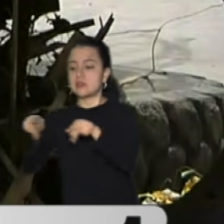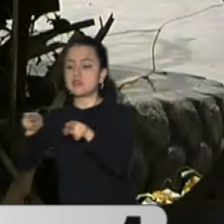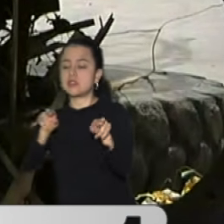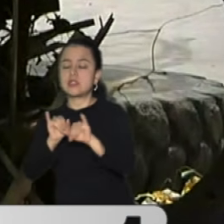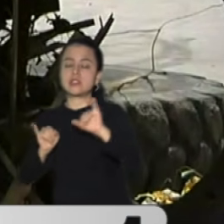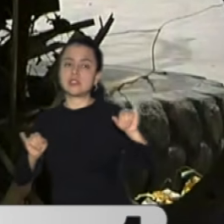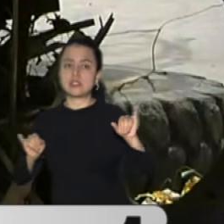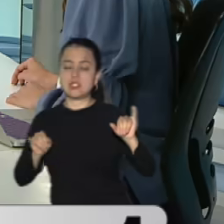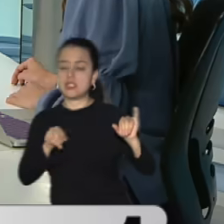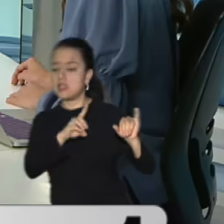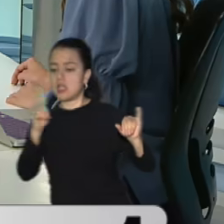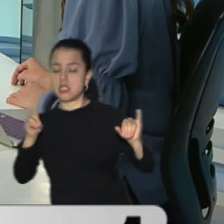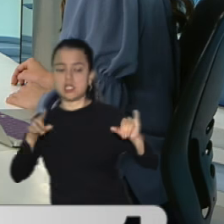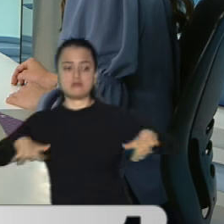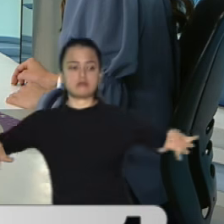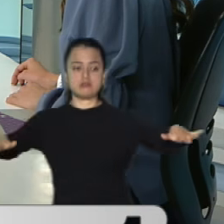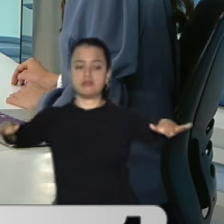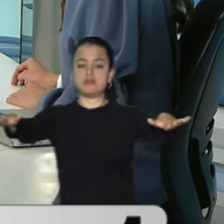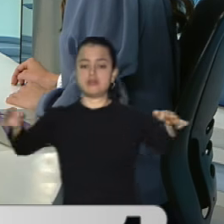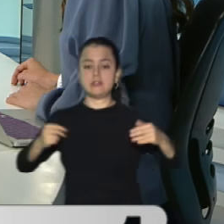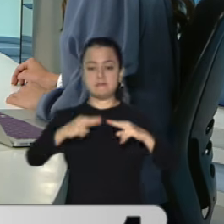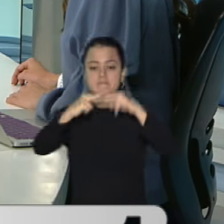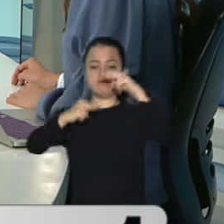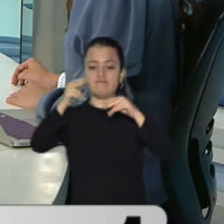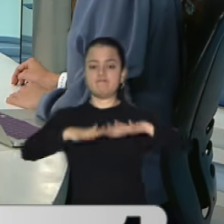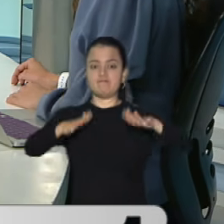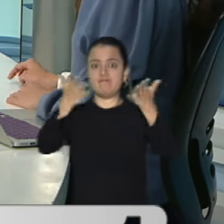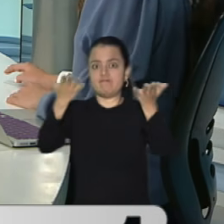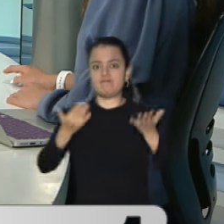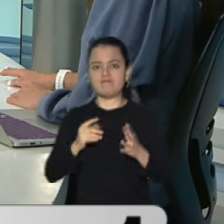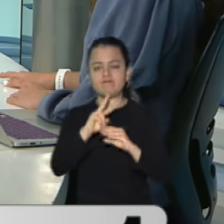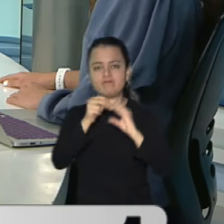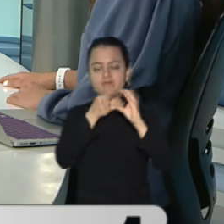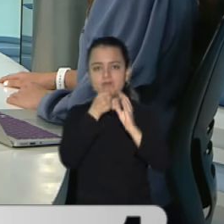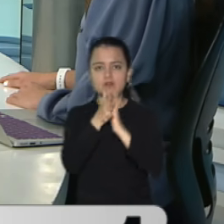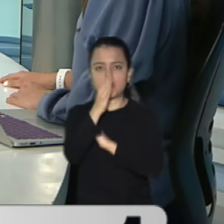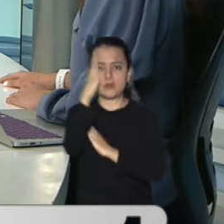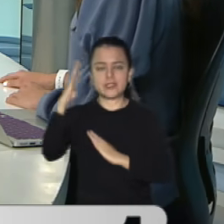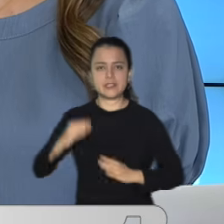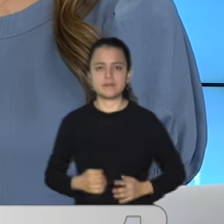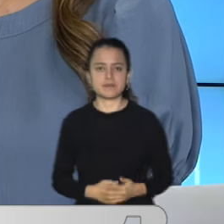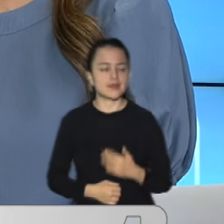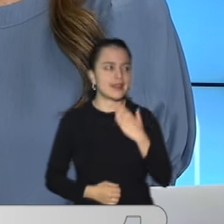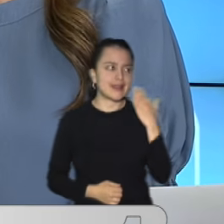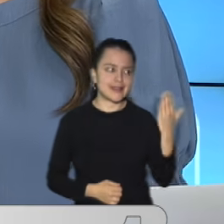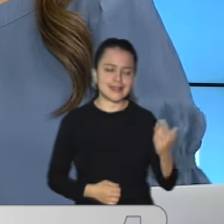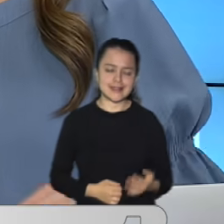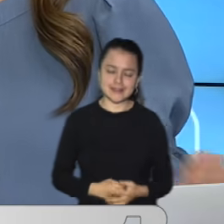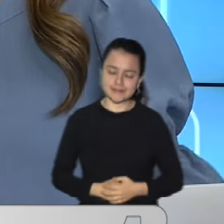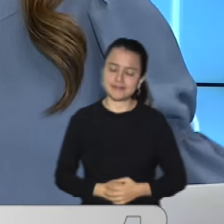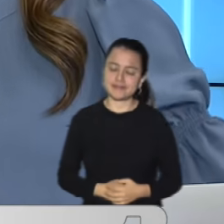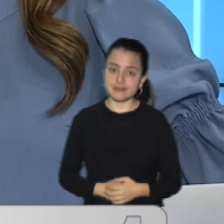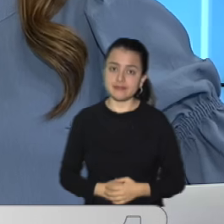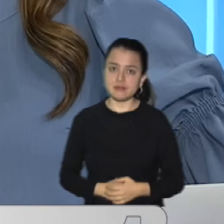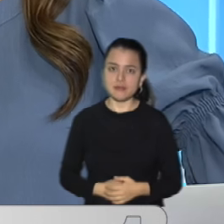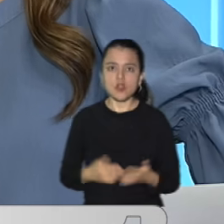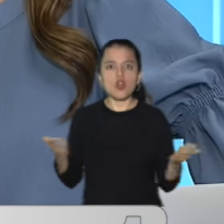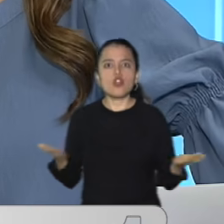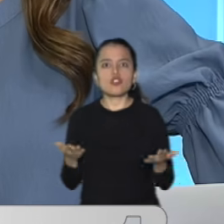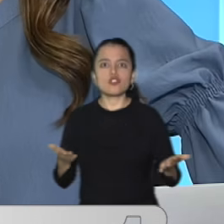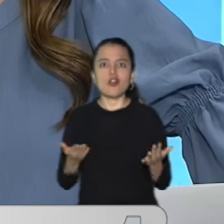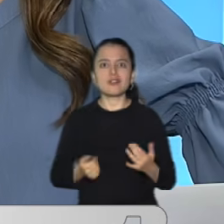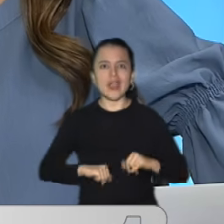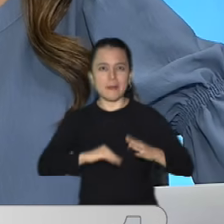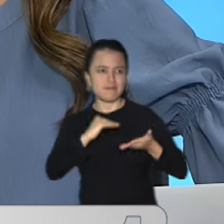derecha. Noticias desde Barranquilla con Jorge Castro, Noticentro 1, CMI. Jorge, muchas gracias. En el mercado Basurto de